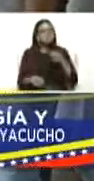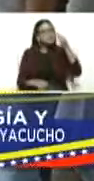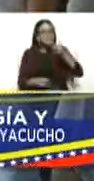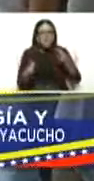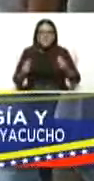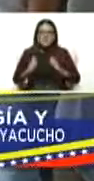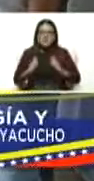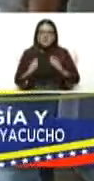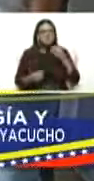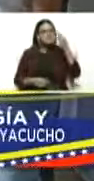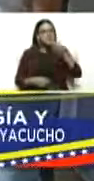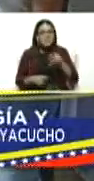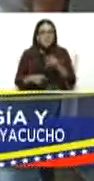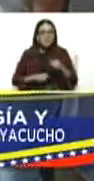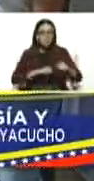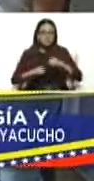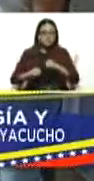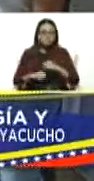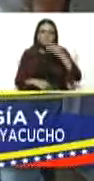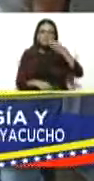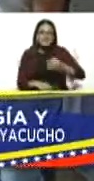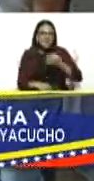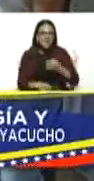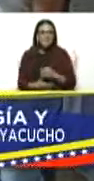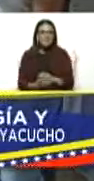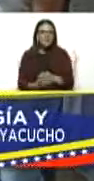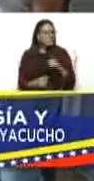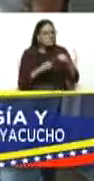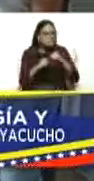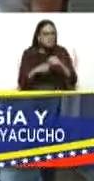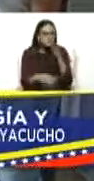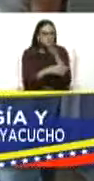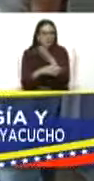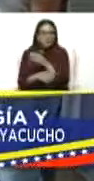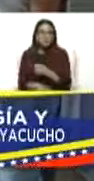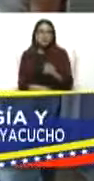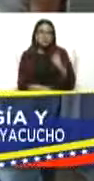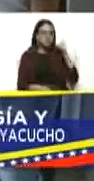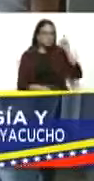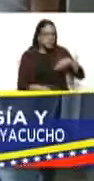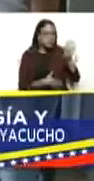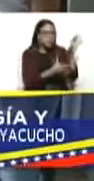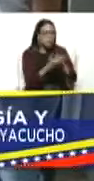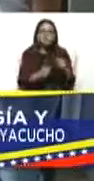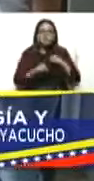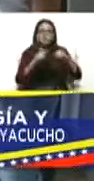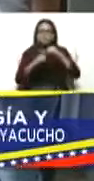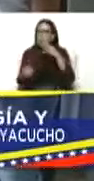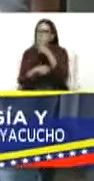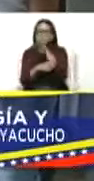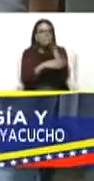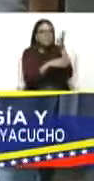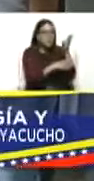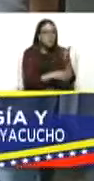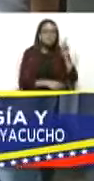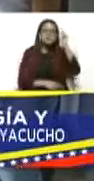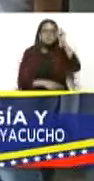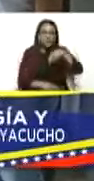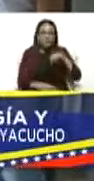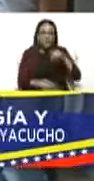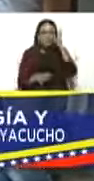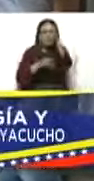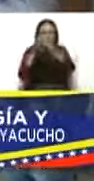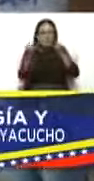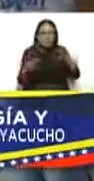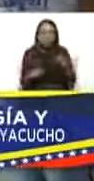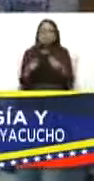activo. Tenía que venir y vine. Puerto Ayacucho, Amazonas, entregarle esta belleza